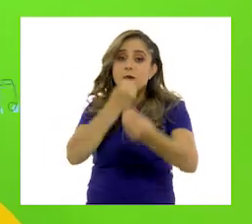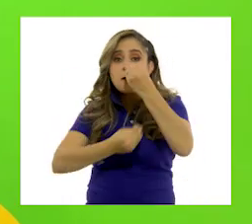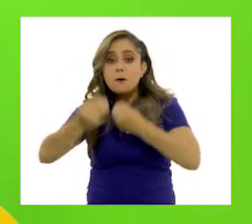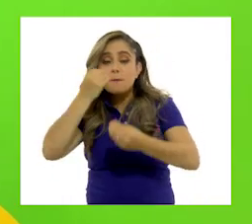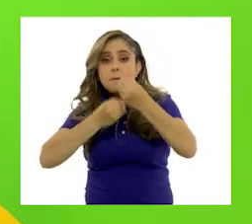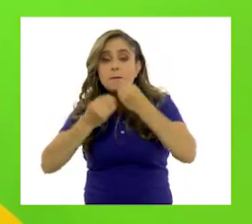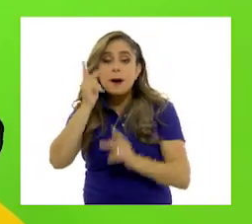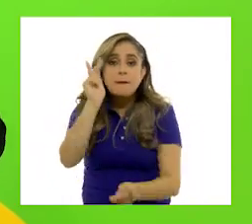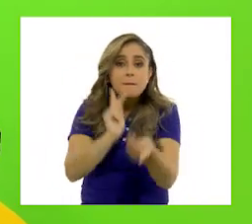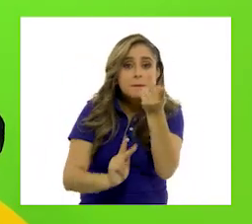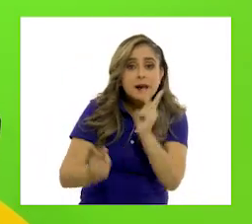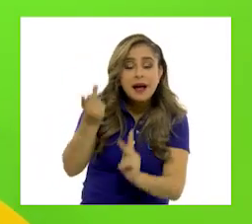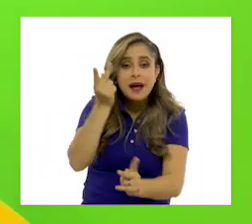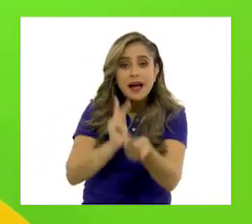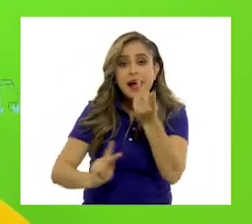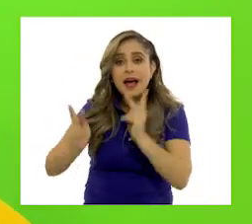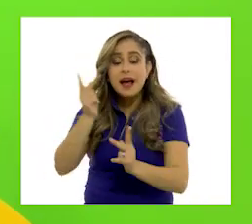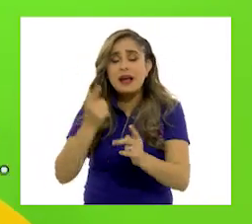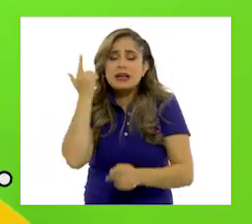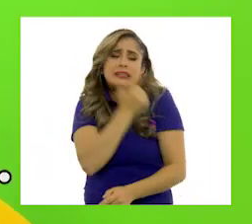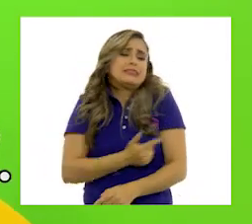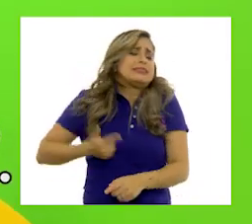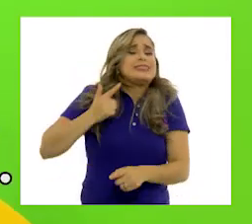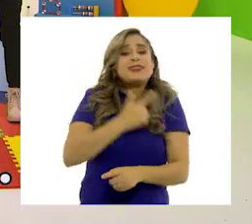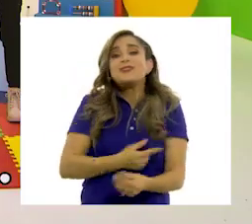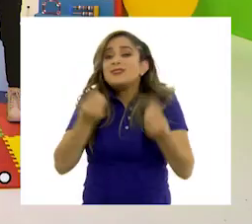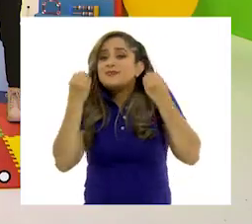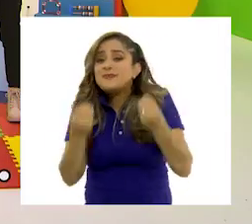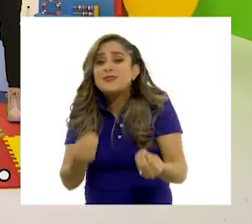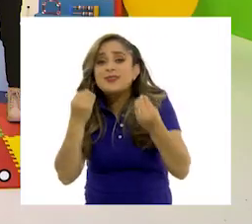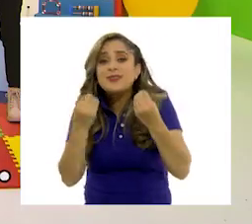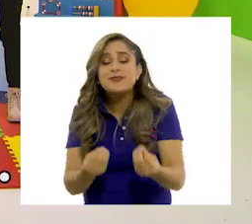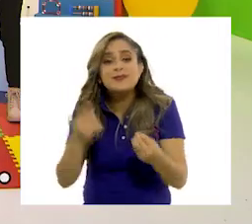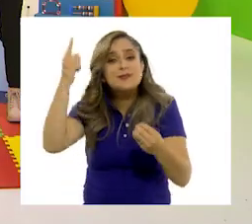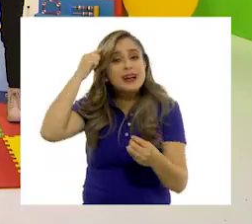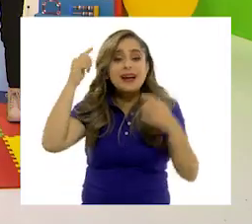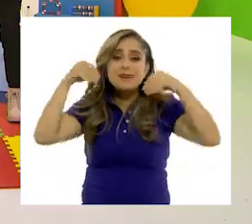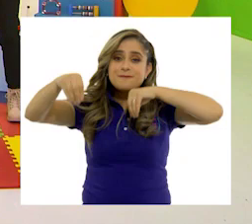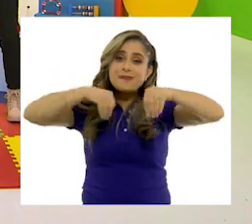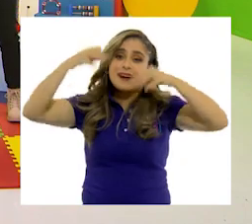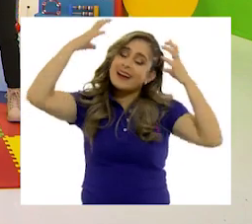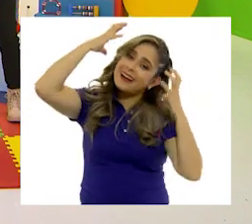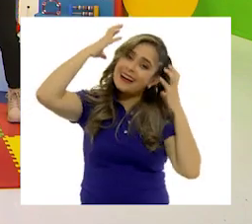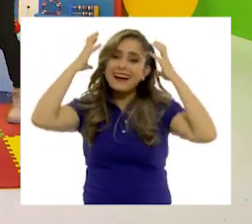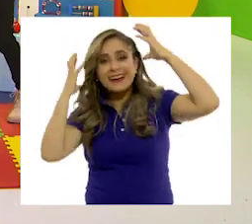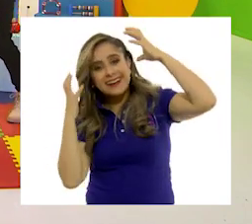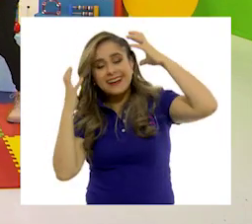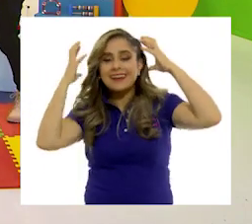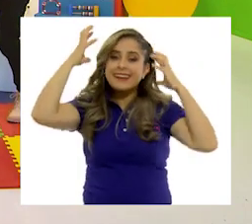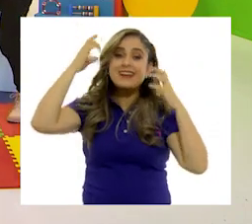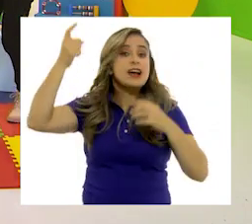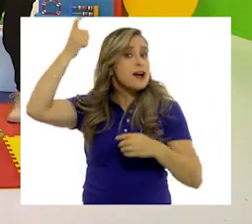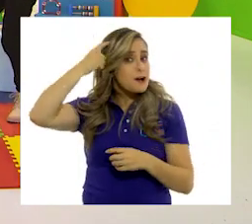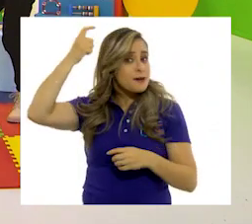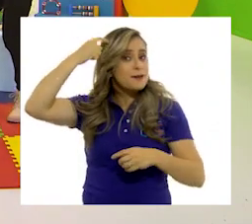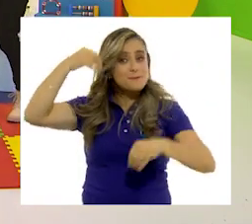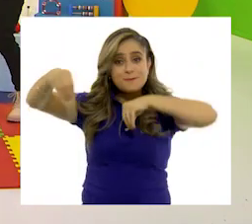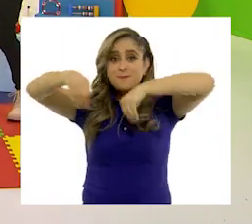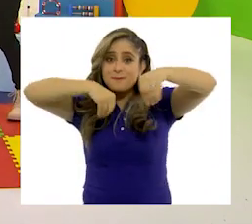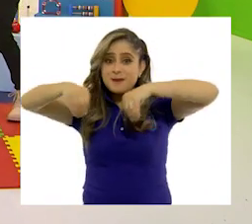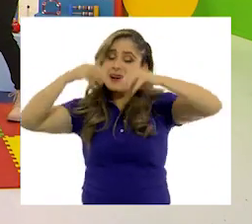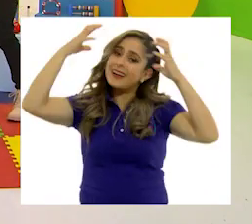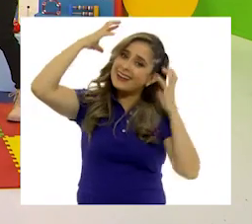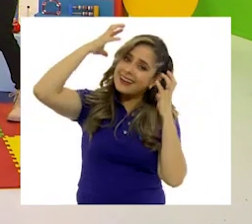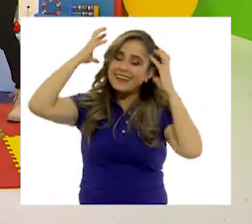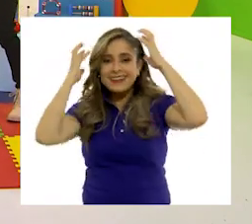come maleza y le gusta tanto que mueve la cabeza. cabeza, así, así, así, la cabeza